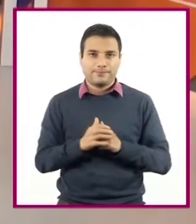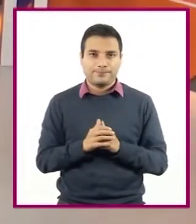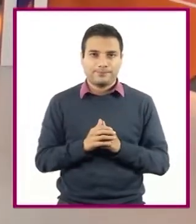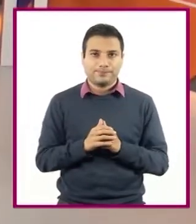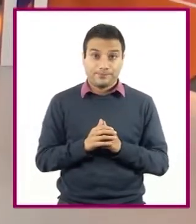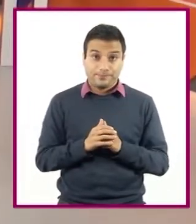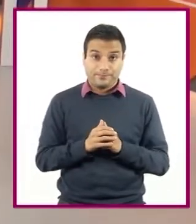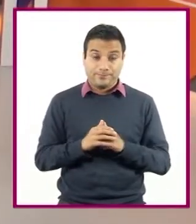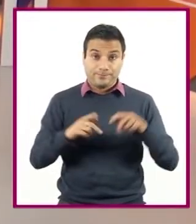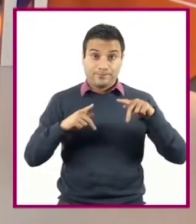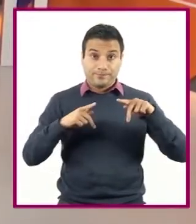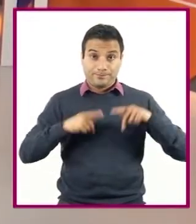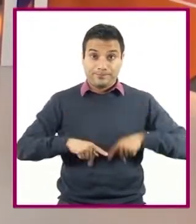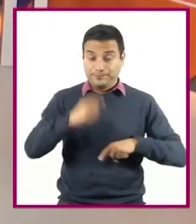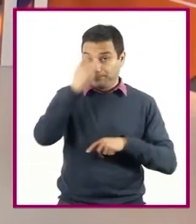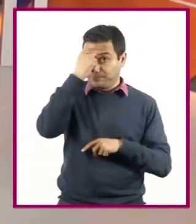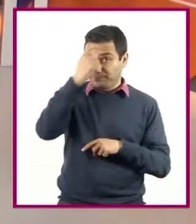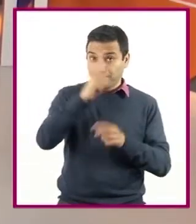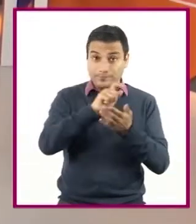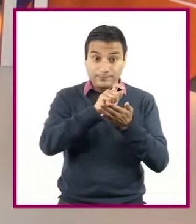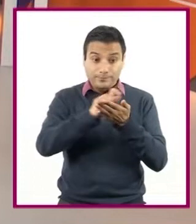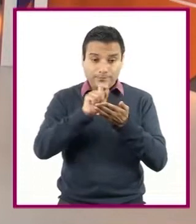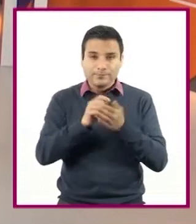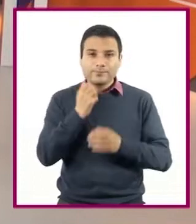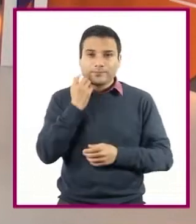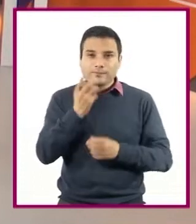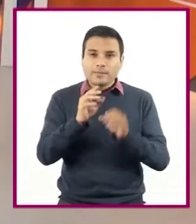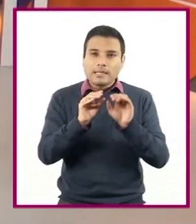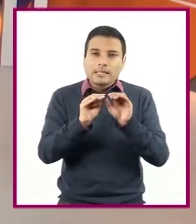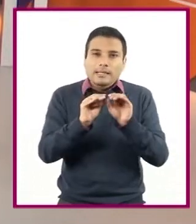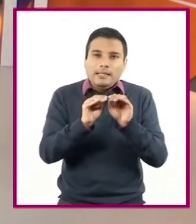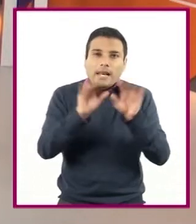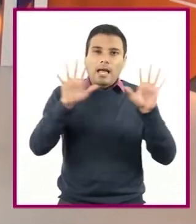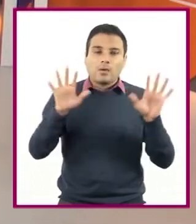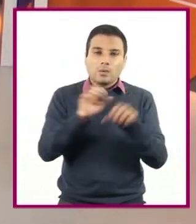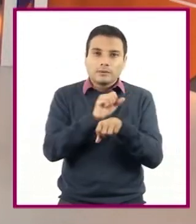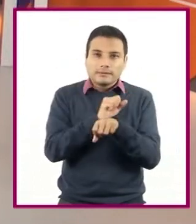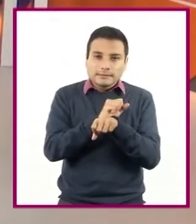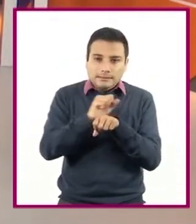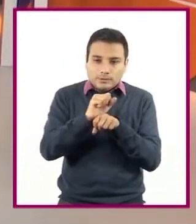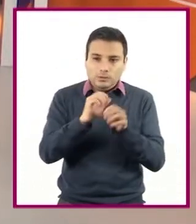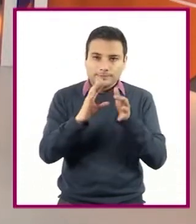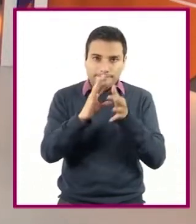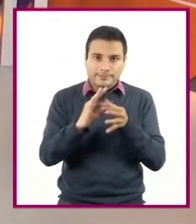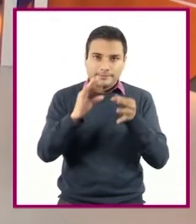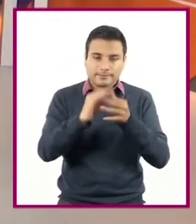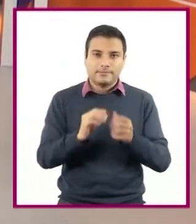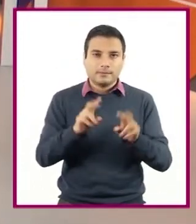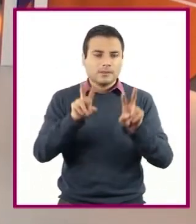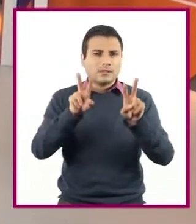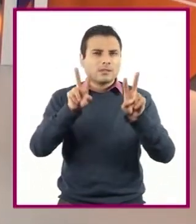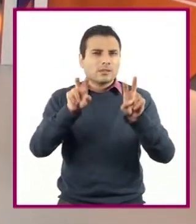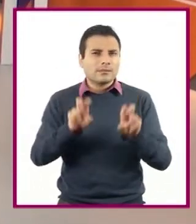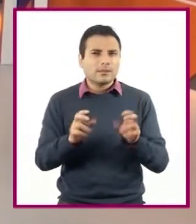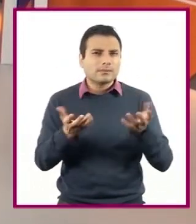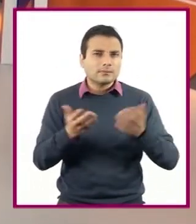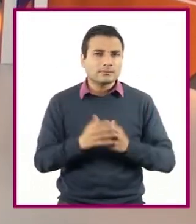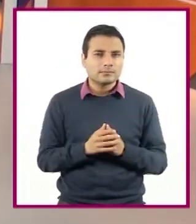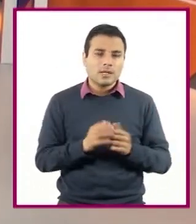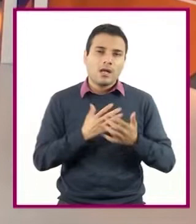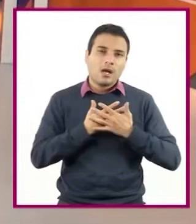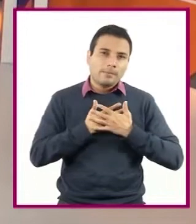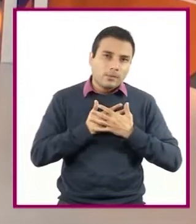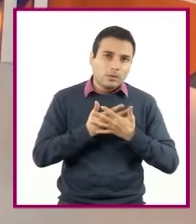autores de la época perseguían la sencillez y claridad en su forma de expresarse, y los temas preponderantes eran el